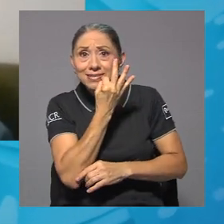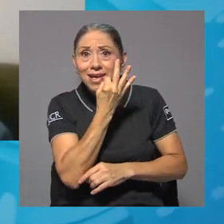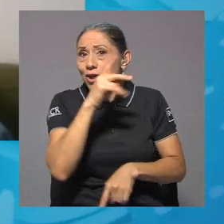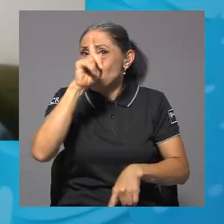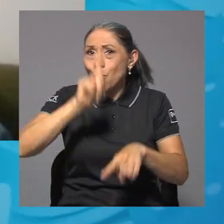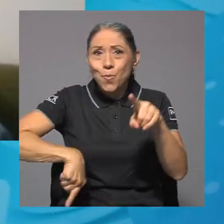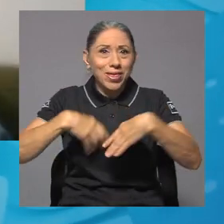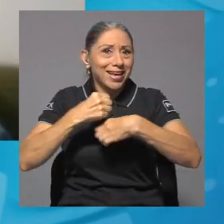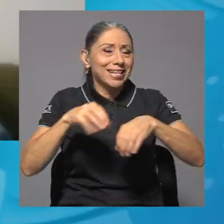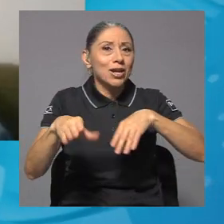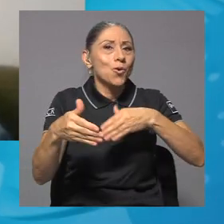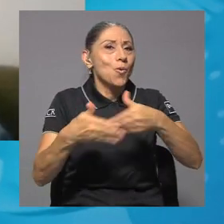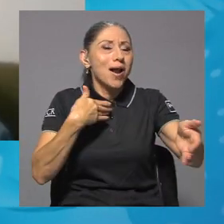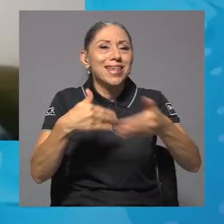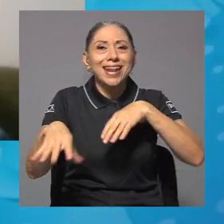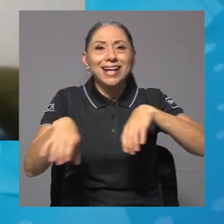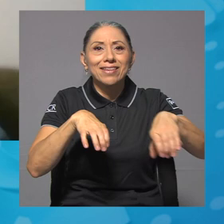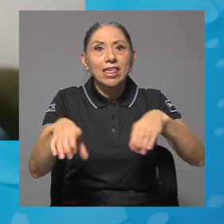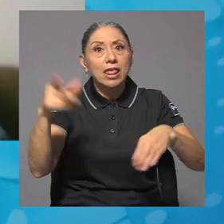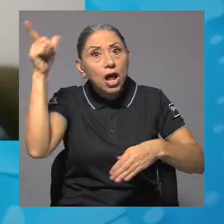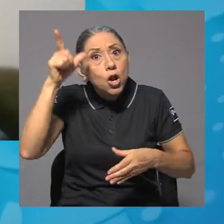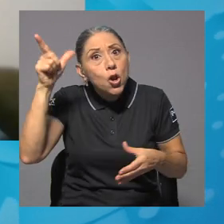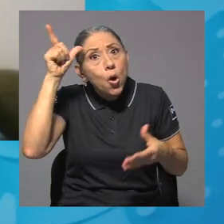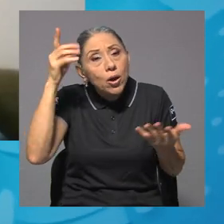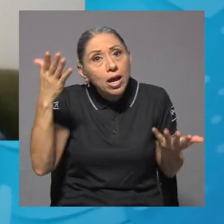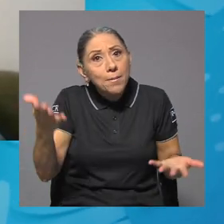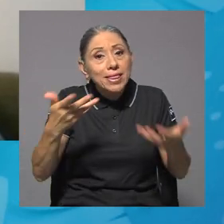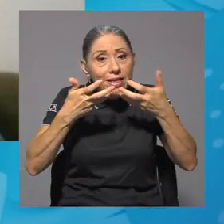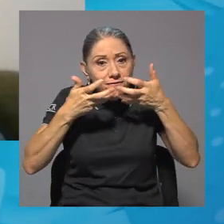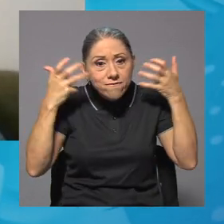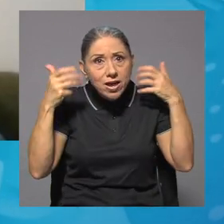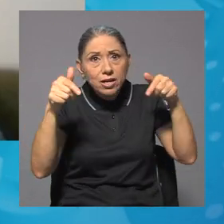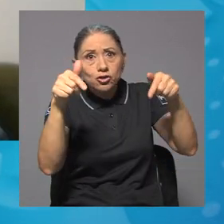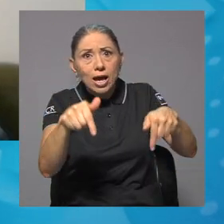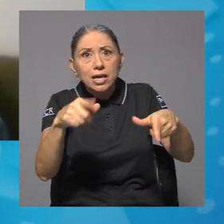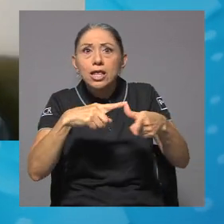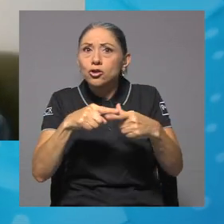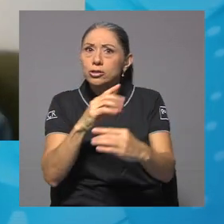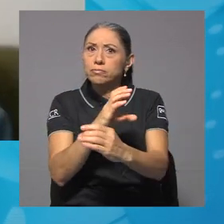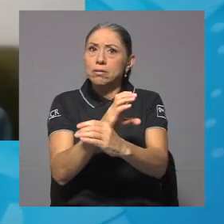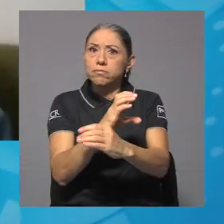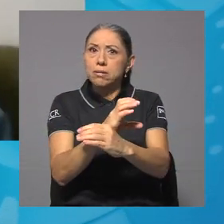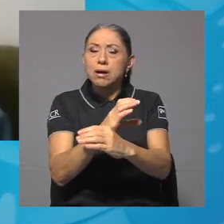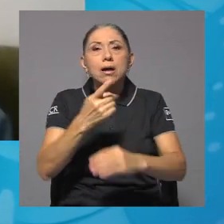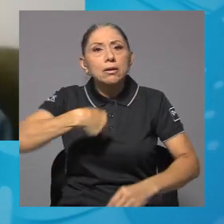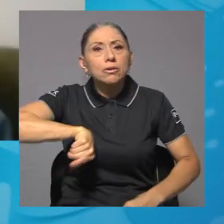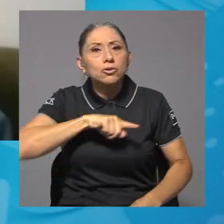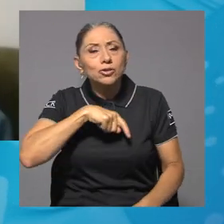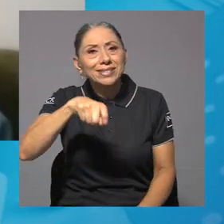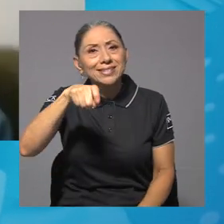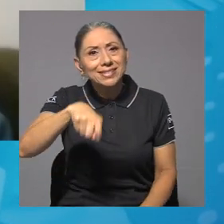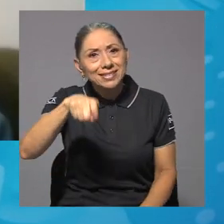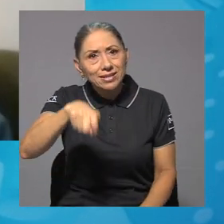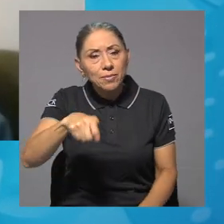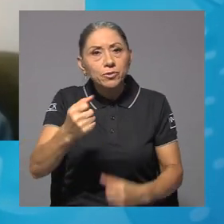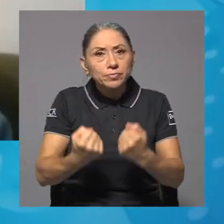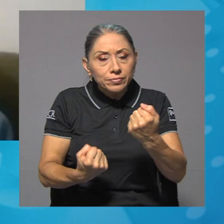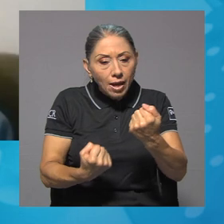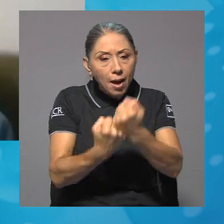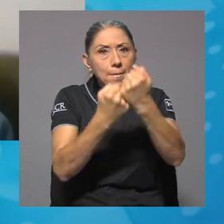pueden realizar cualquier actividad, obviamente al tener la presencia de los felinos en sus fincas, pero que entonces necesitamos realmente